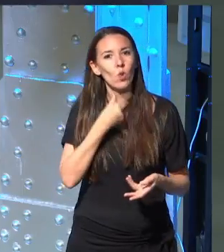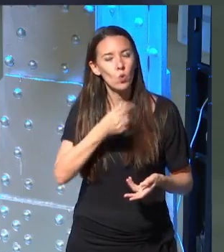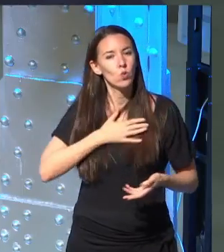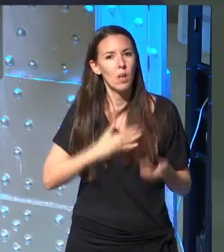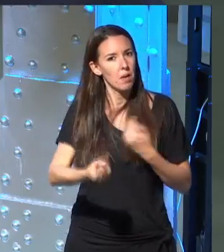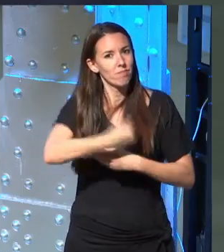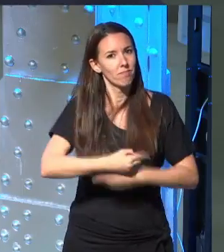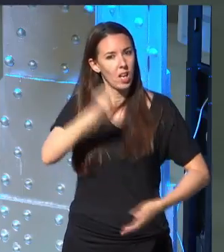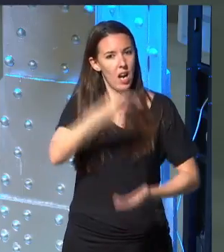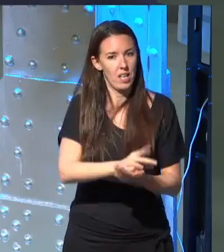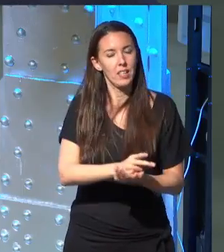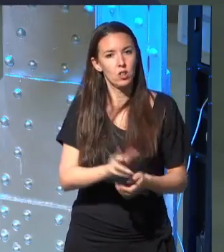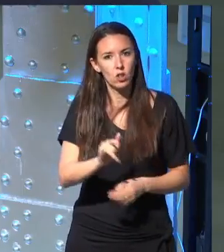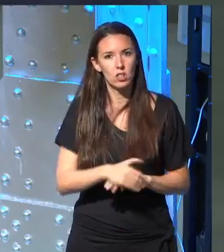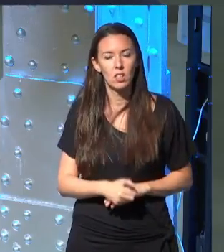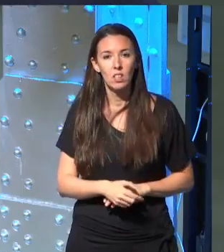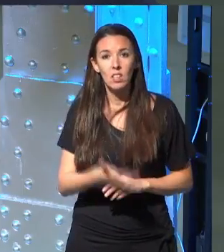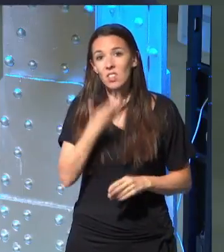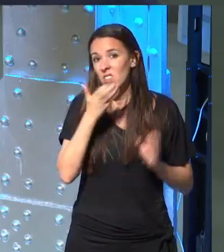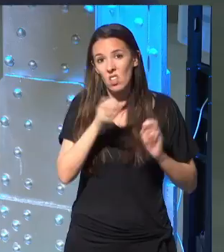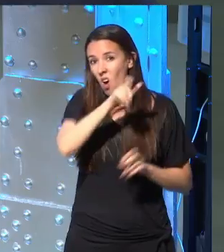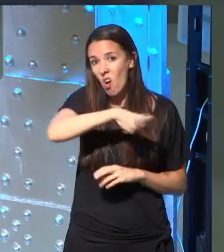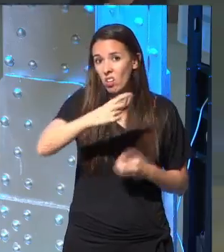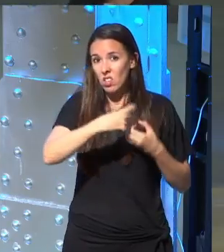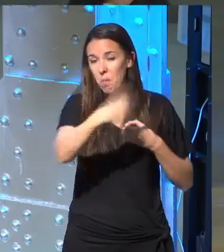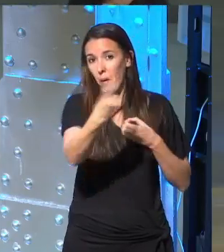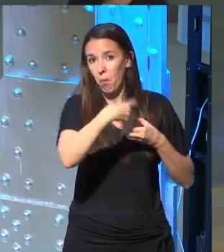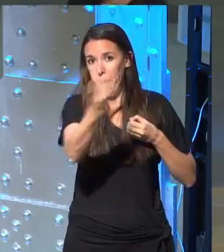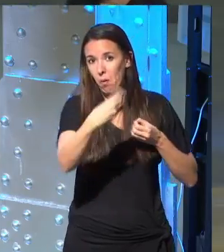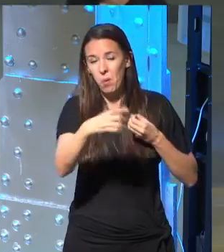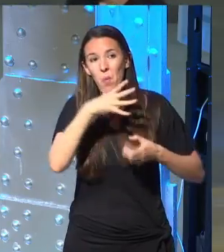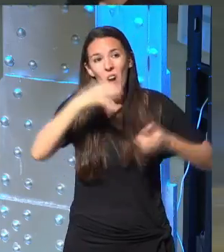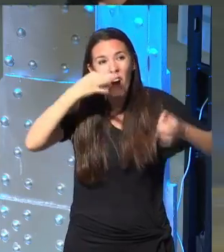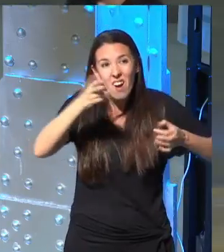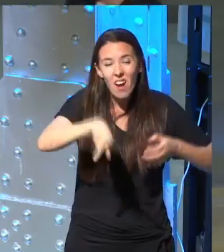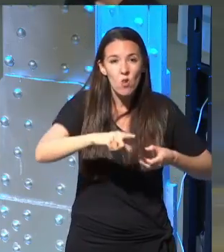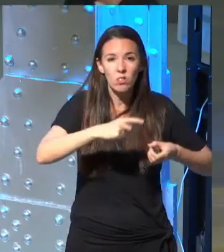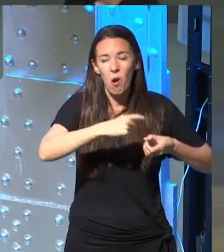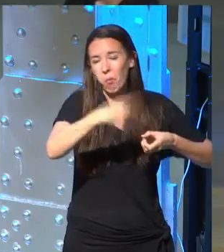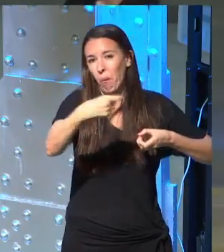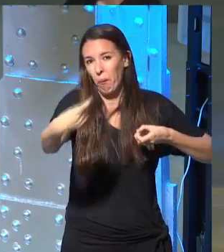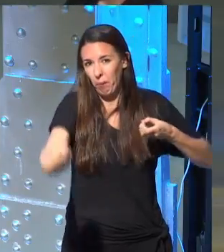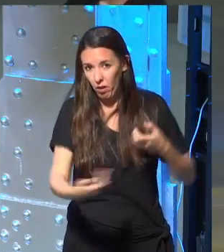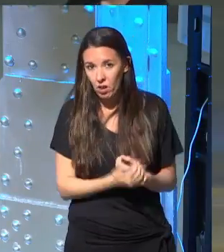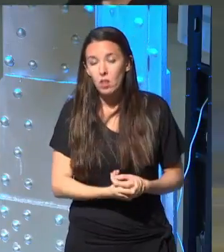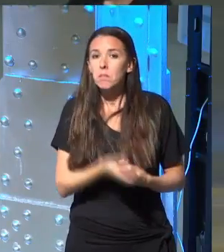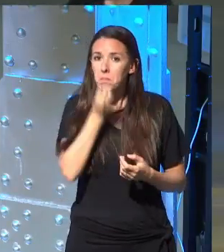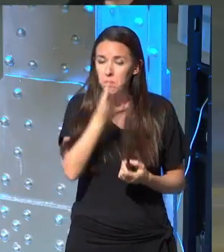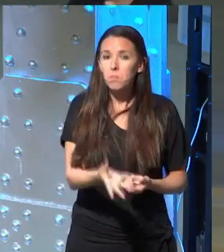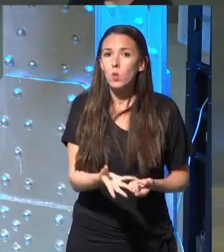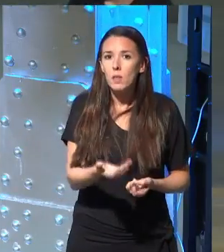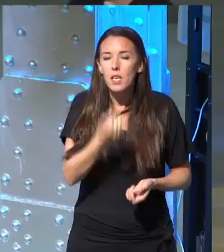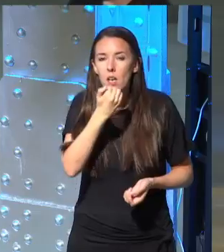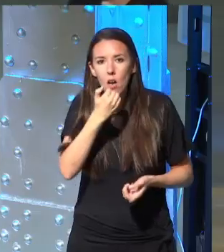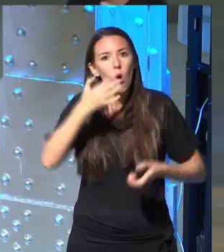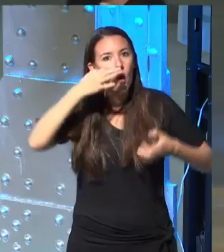imponerme este reto. Sí, igual la gente se hubiera desenganchado al verlo más irreal. Claro, yo creo que... estaba muy bien, ¿no? Transmitir este